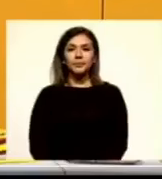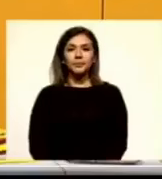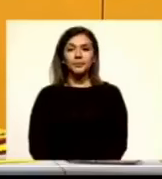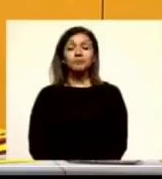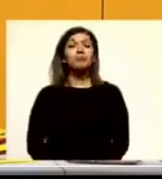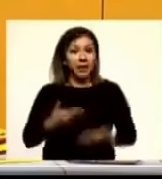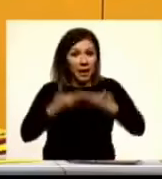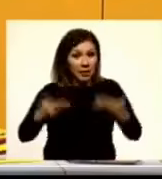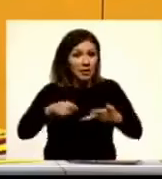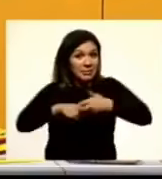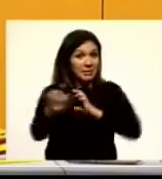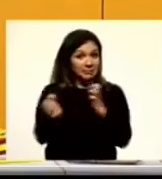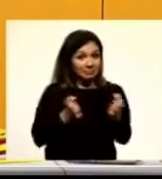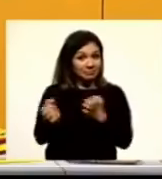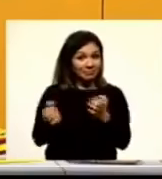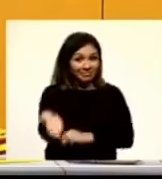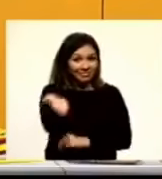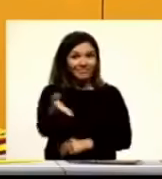¡Es hora de activarnos!